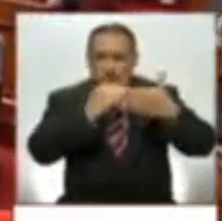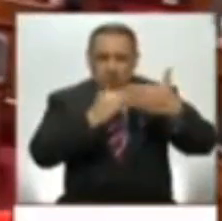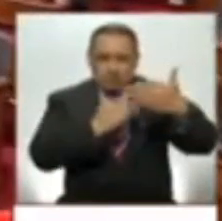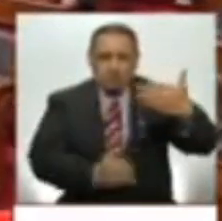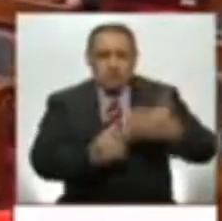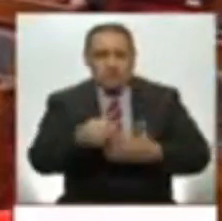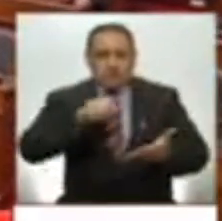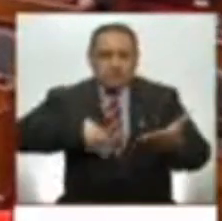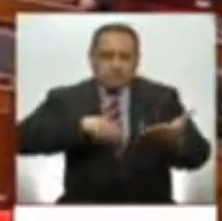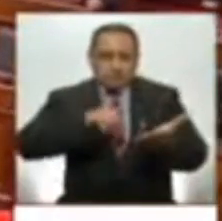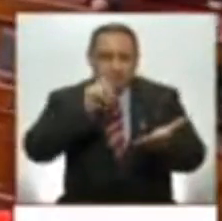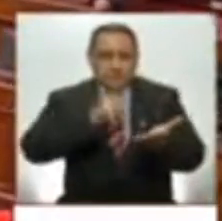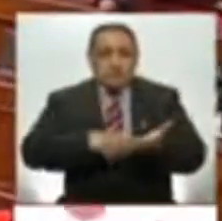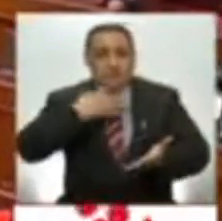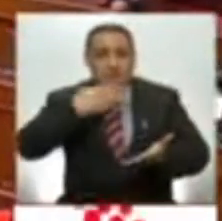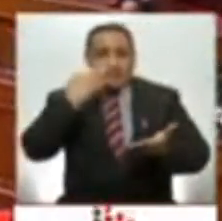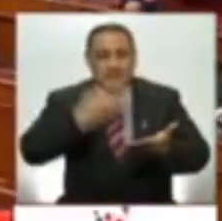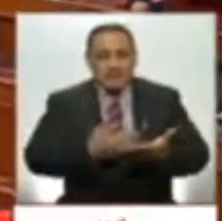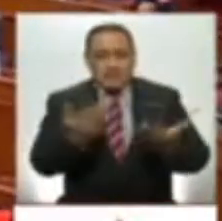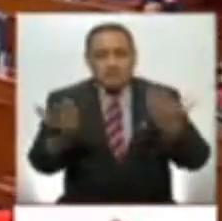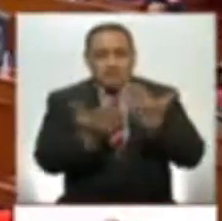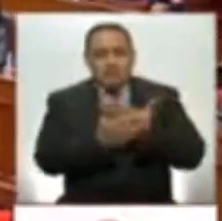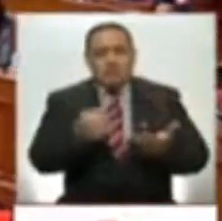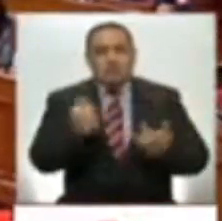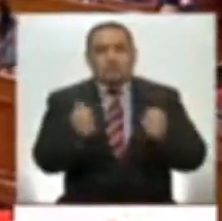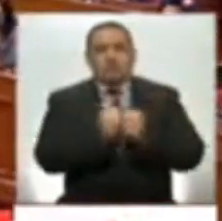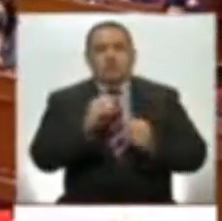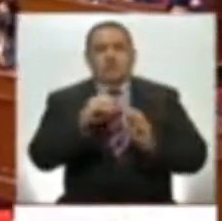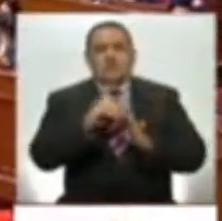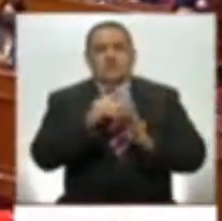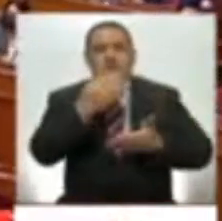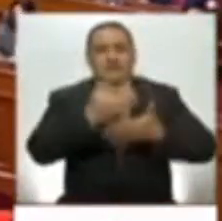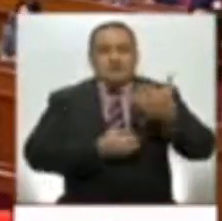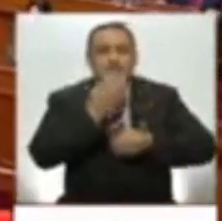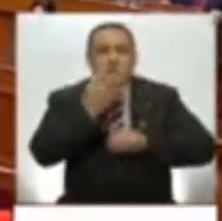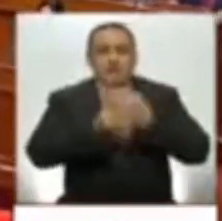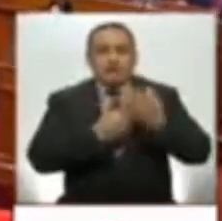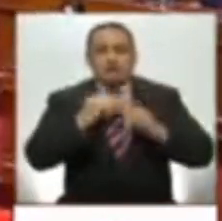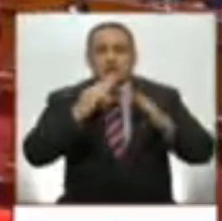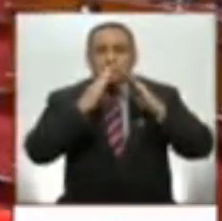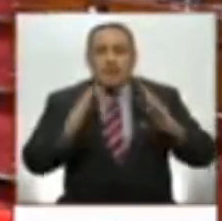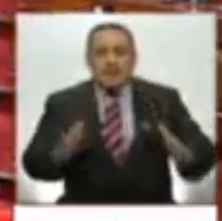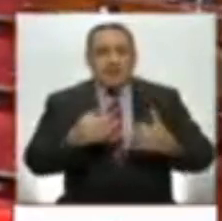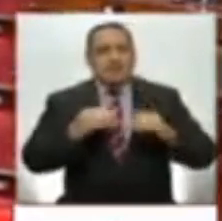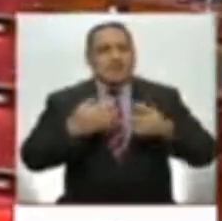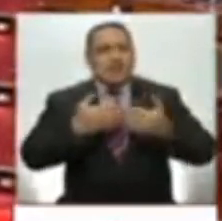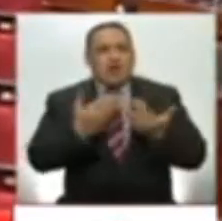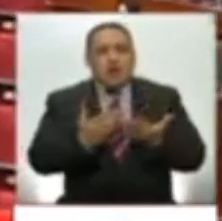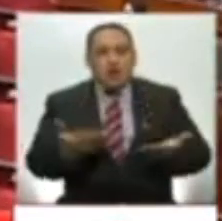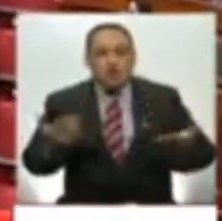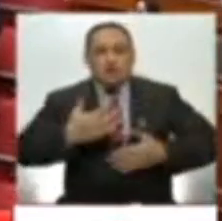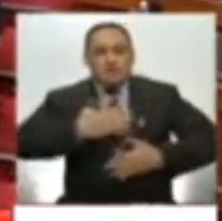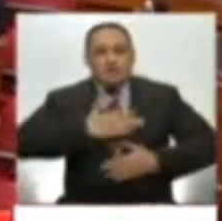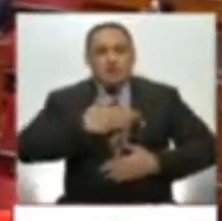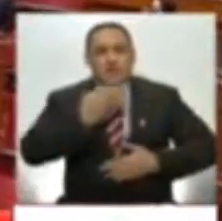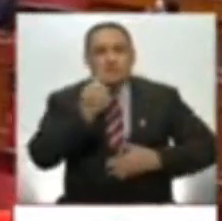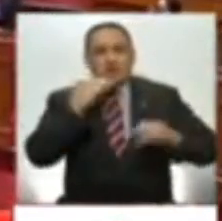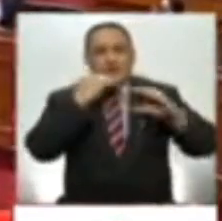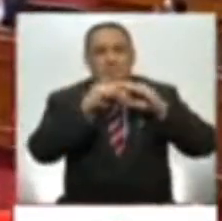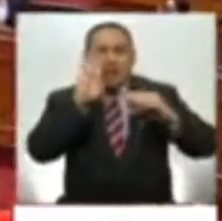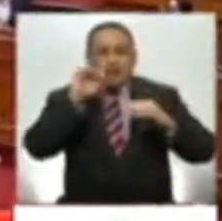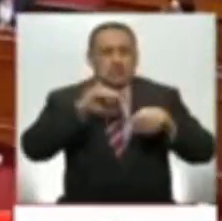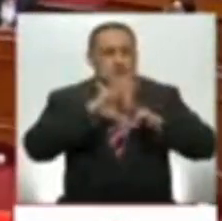bajo juramento de veracidad y acompañado de una declaración jurada de bienes y rentas, a más tardar el último día útil del mes de